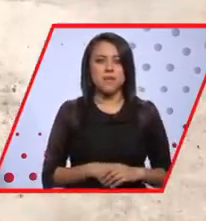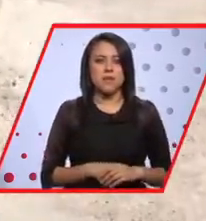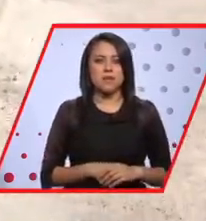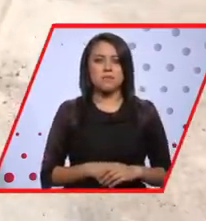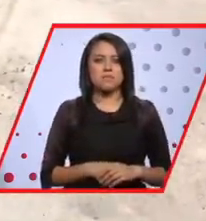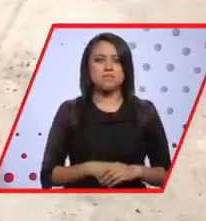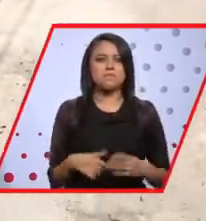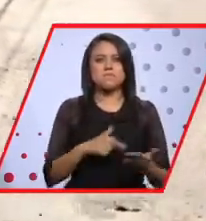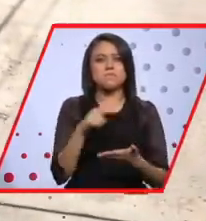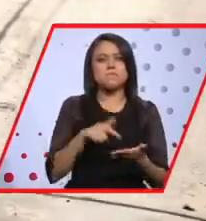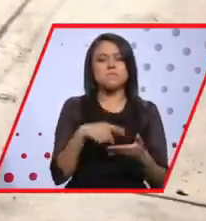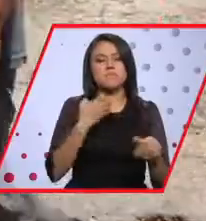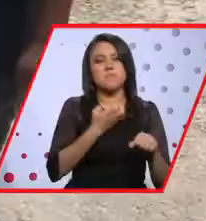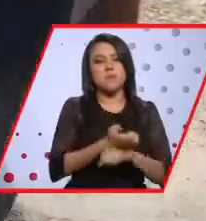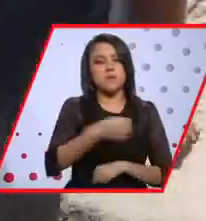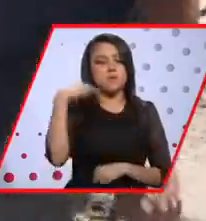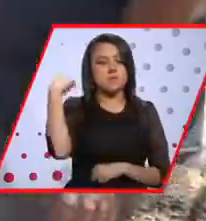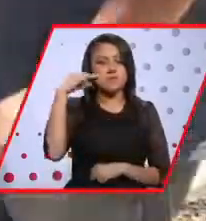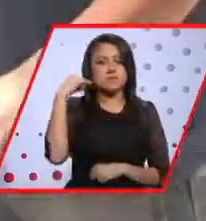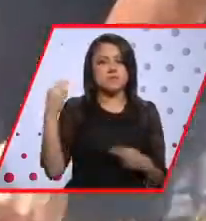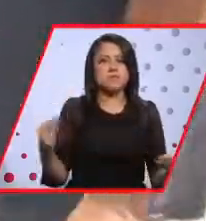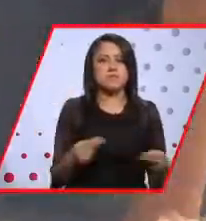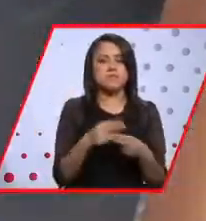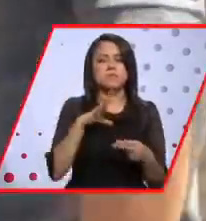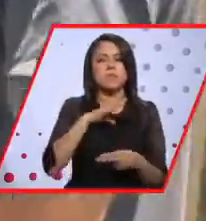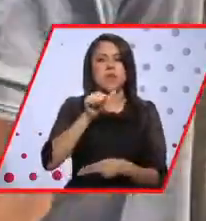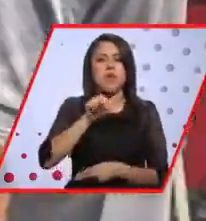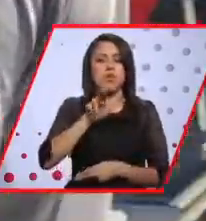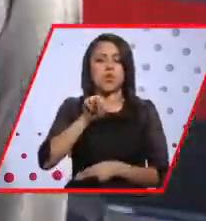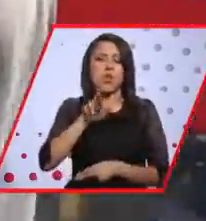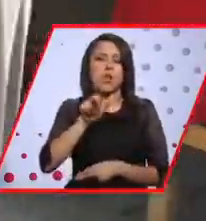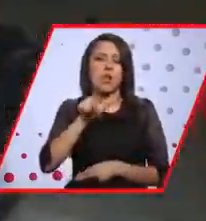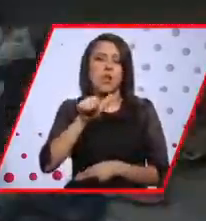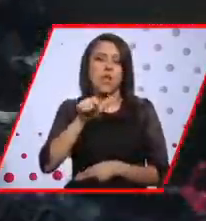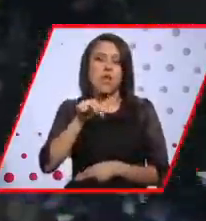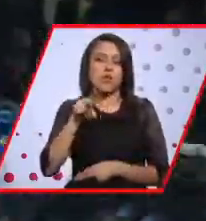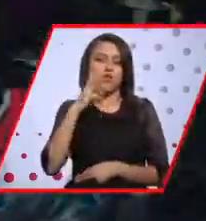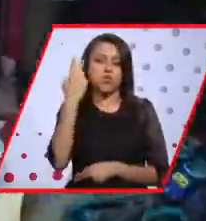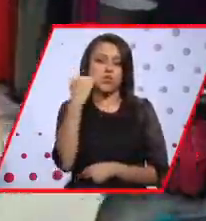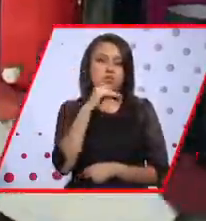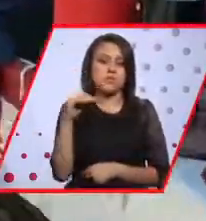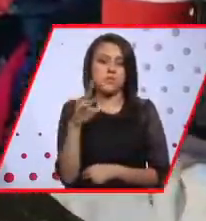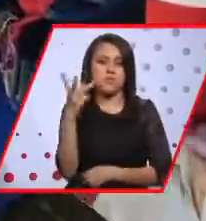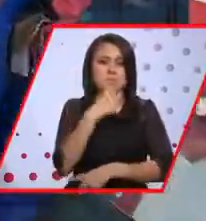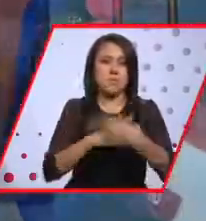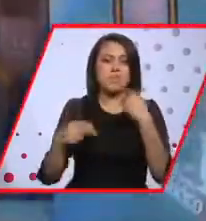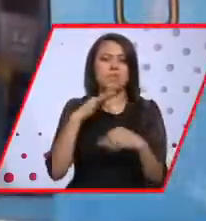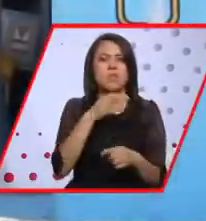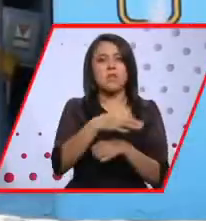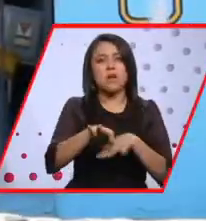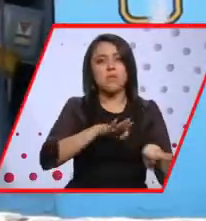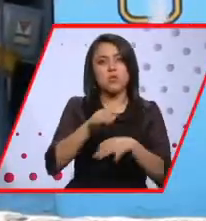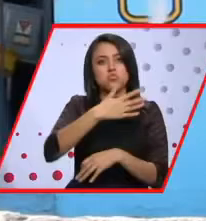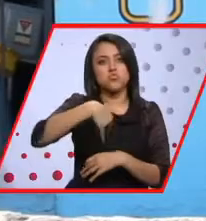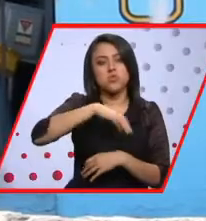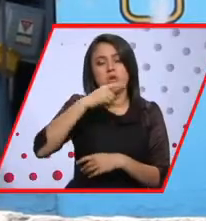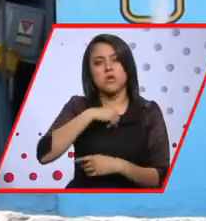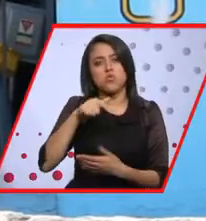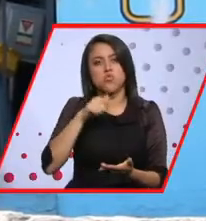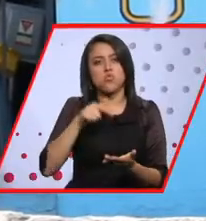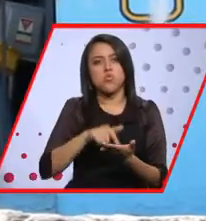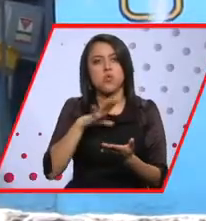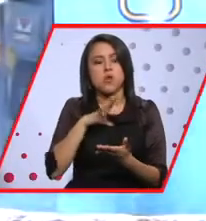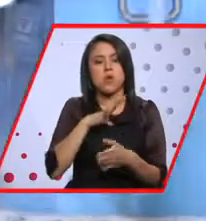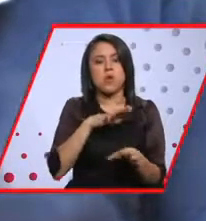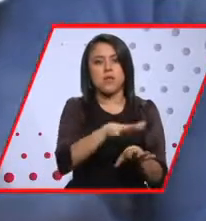Es originario del estado de Michoacán. Aureliano Sámano llega hace 2 años y medio a la Ciudad de México en busca de empleo. Lo encuentra en esta tortillería de